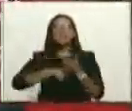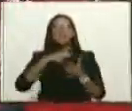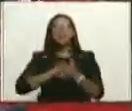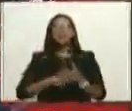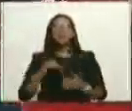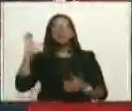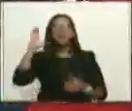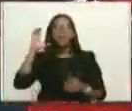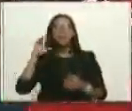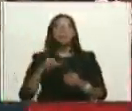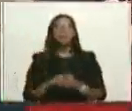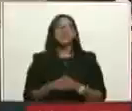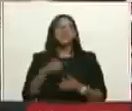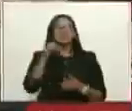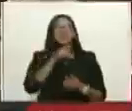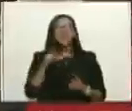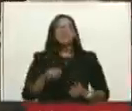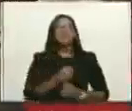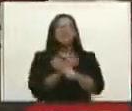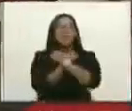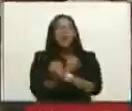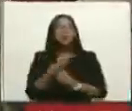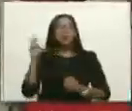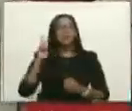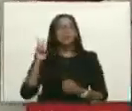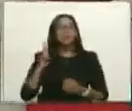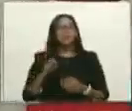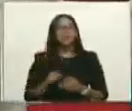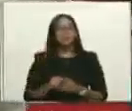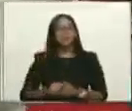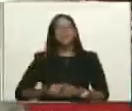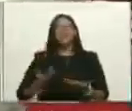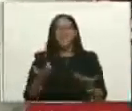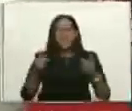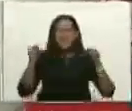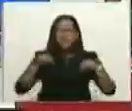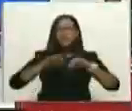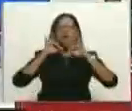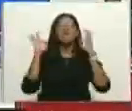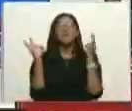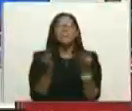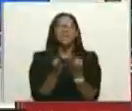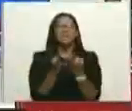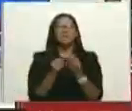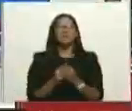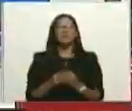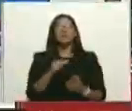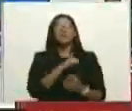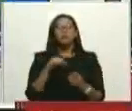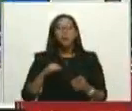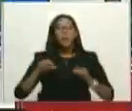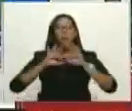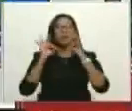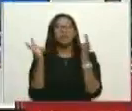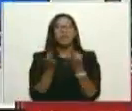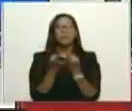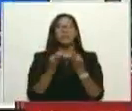patria, de gente que ama a Venezuela. Es una gran familia. Somos una gran